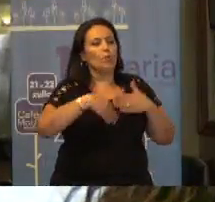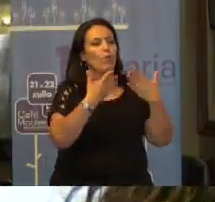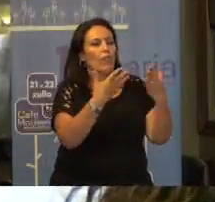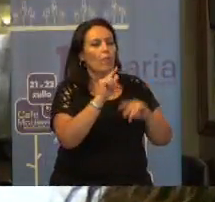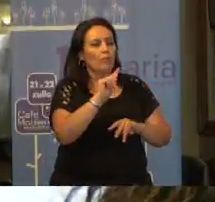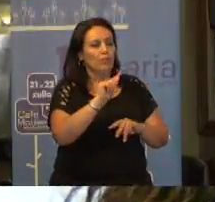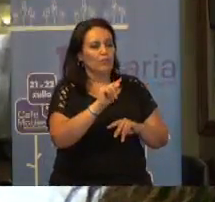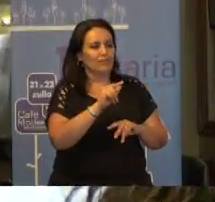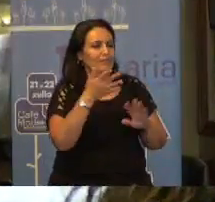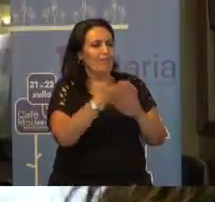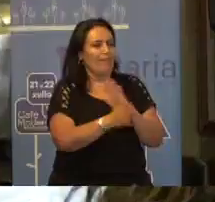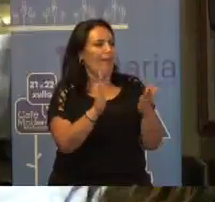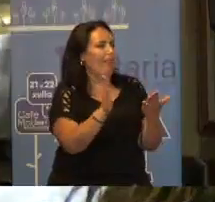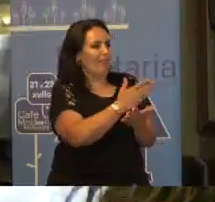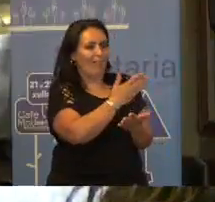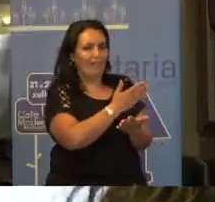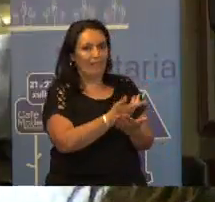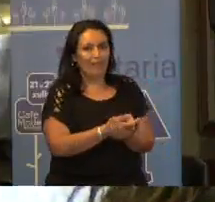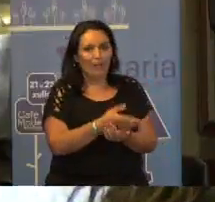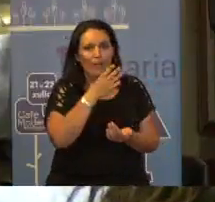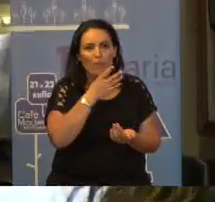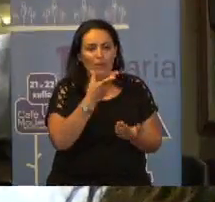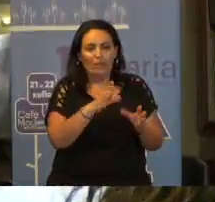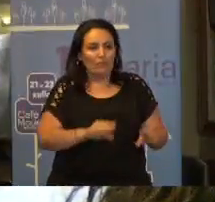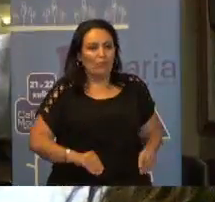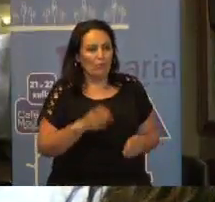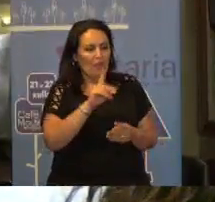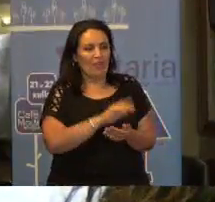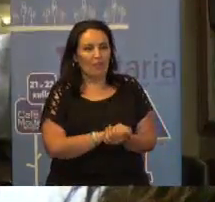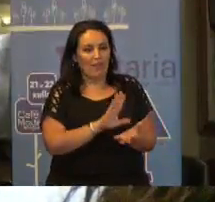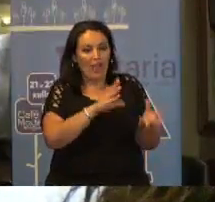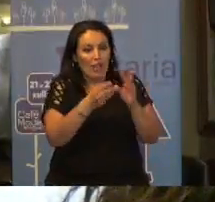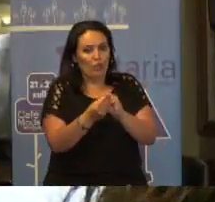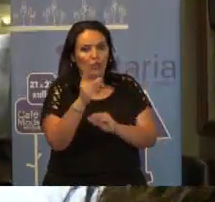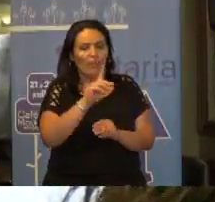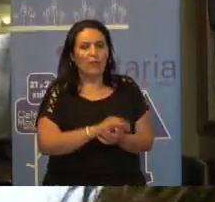vai quedar, non vai ter unha boa dedicación. E se, por outra parte,